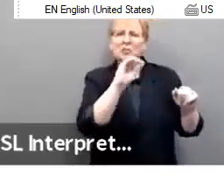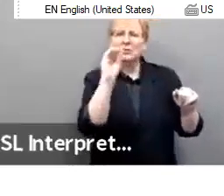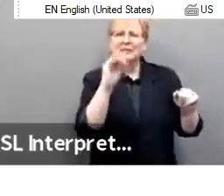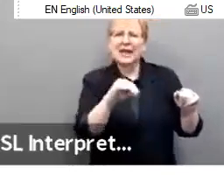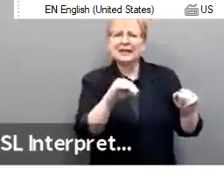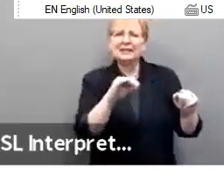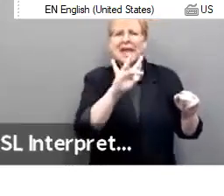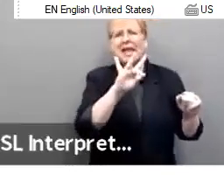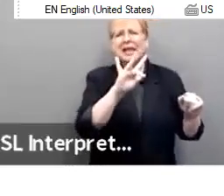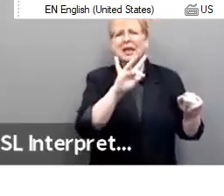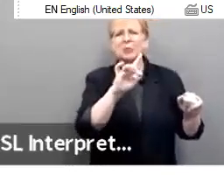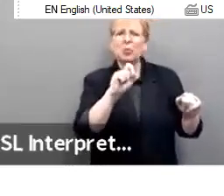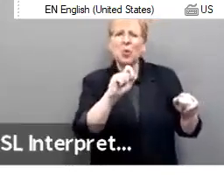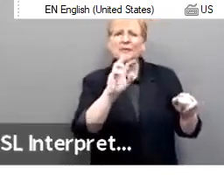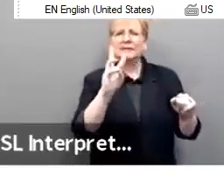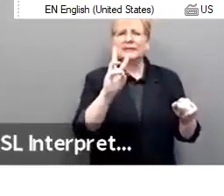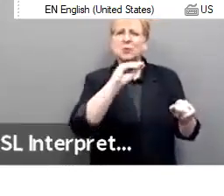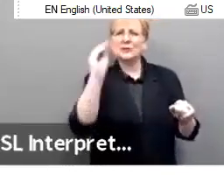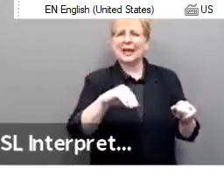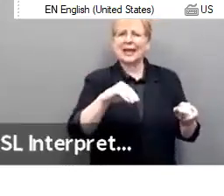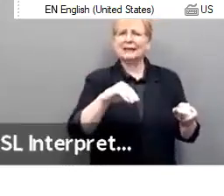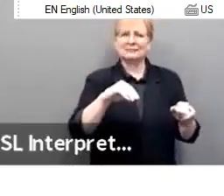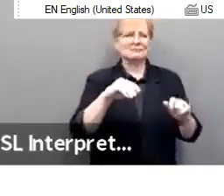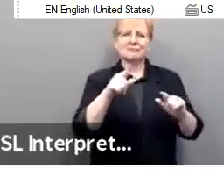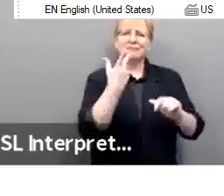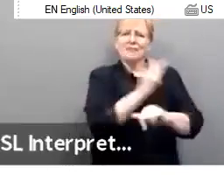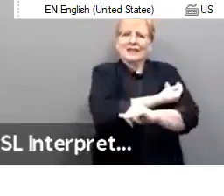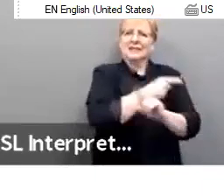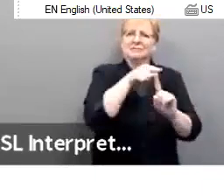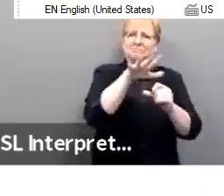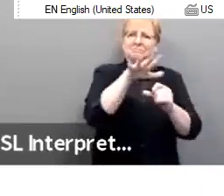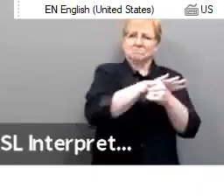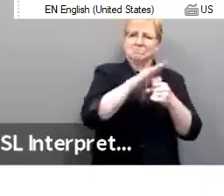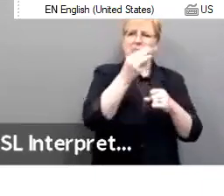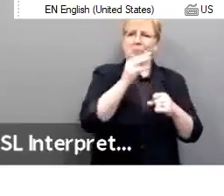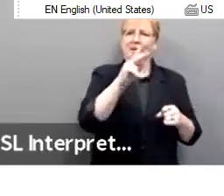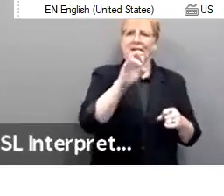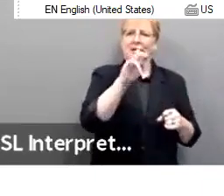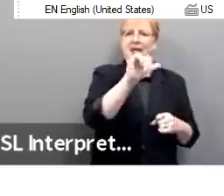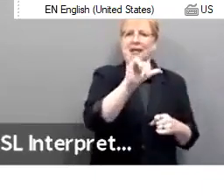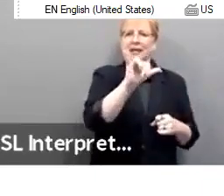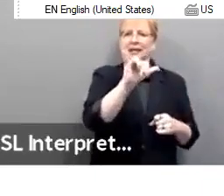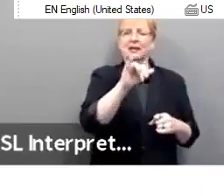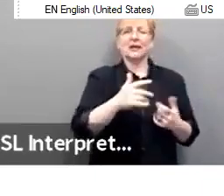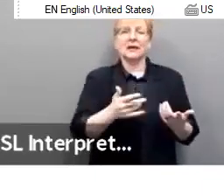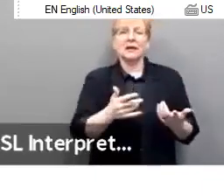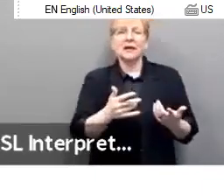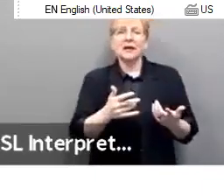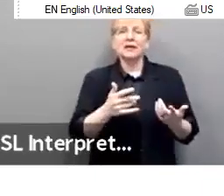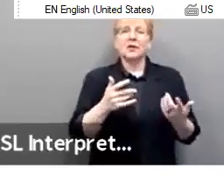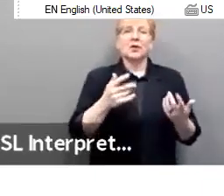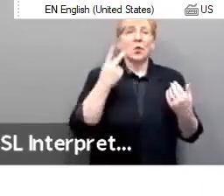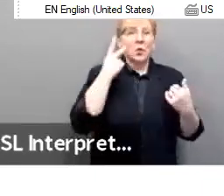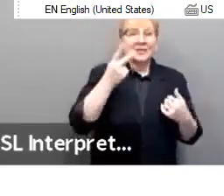noroeste, en McKinley. Han tenido muchos casos, pero tienen una tasa muy alta de vacunación en el condado. Está como